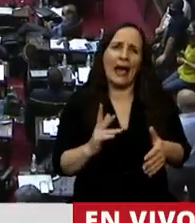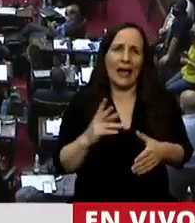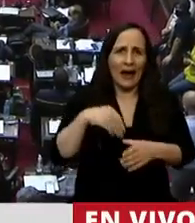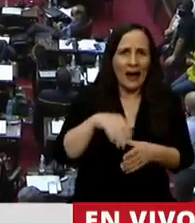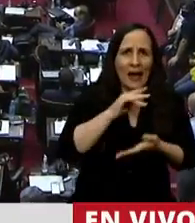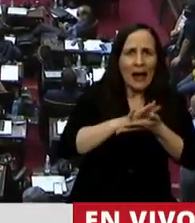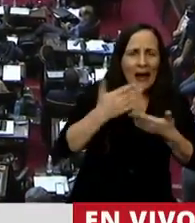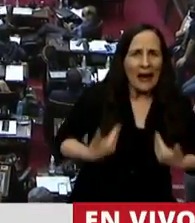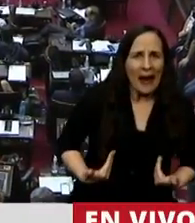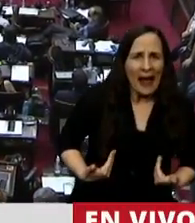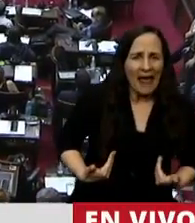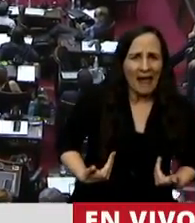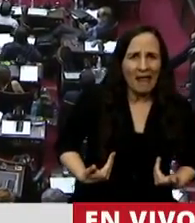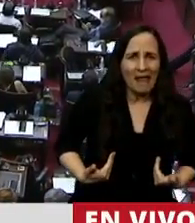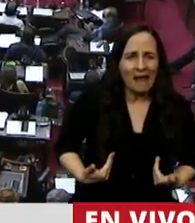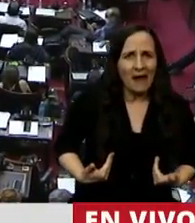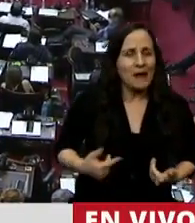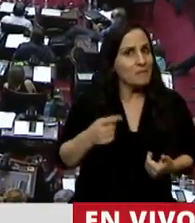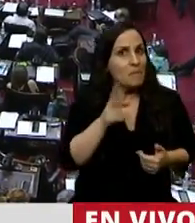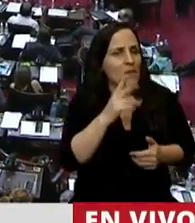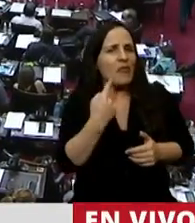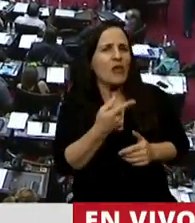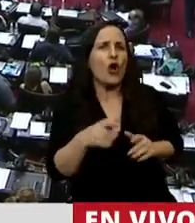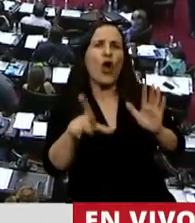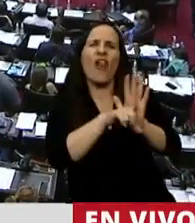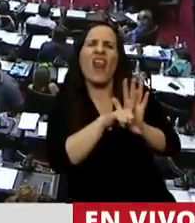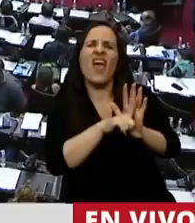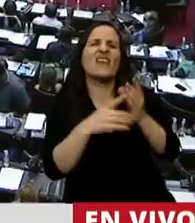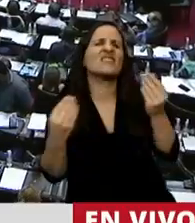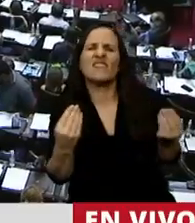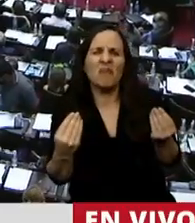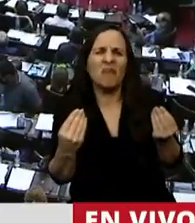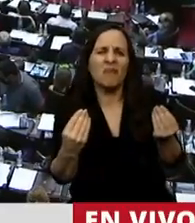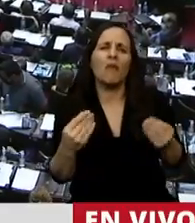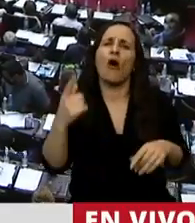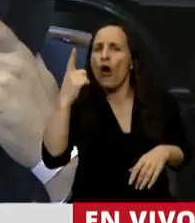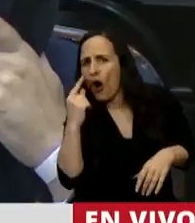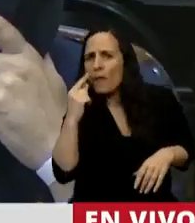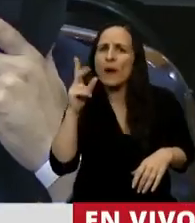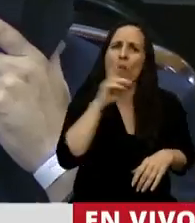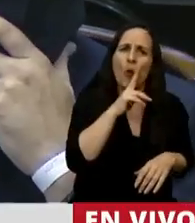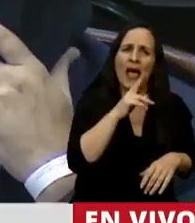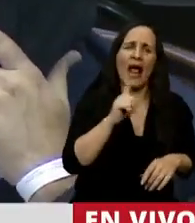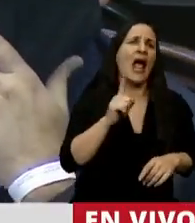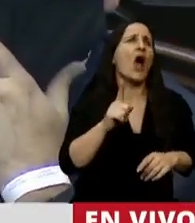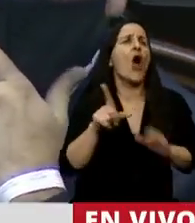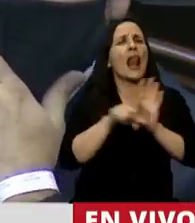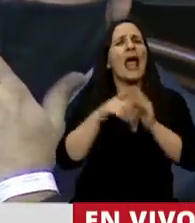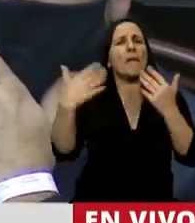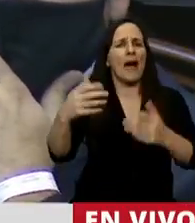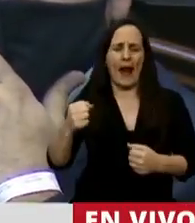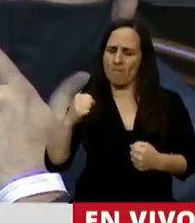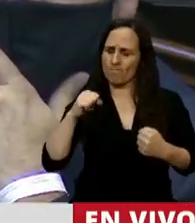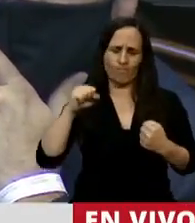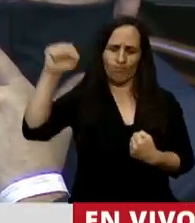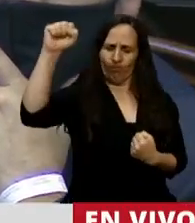vacío? Ella dijo, las leyes se hacen para hombres y mujeres, no para héroes. ¿Por qué